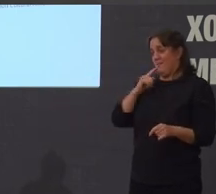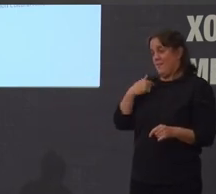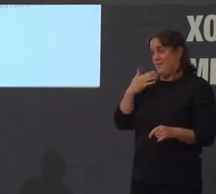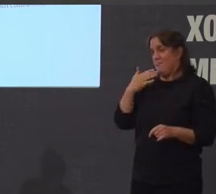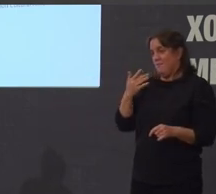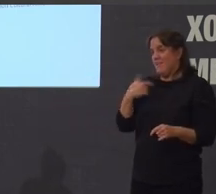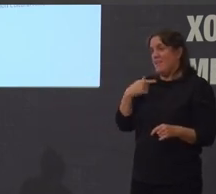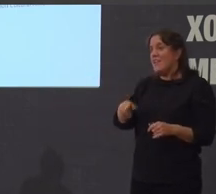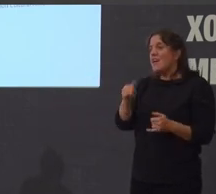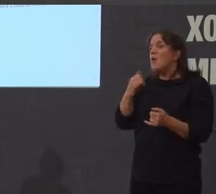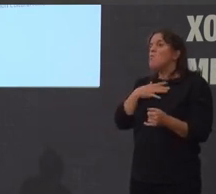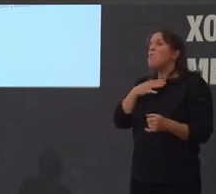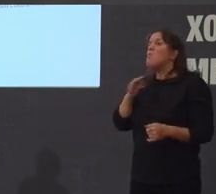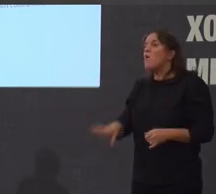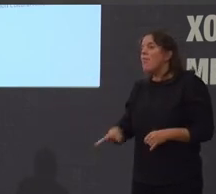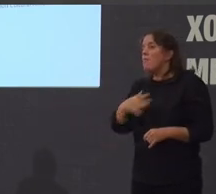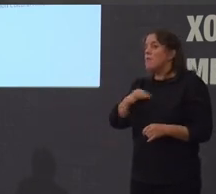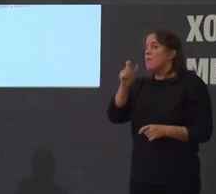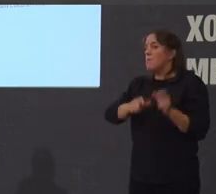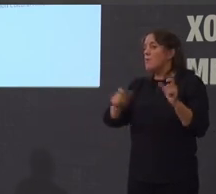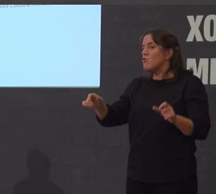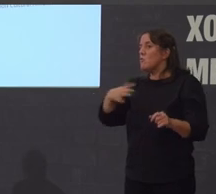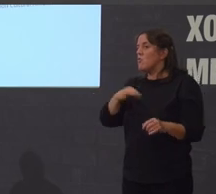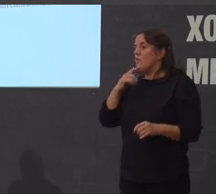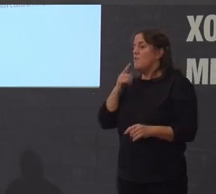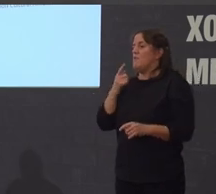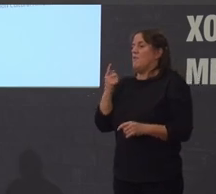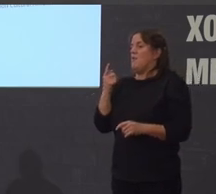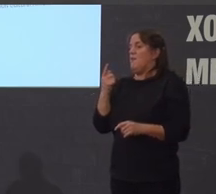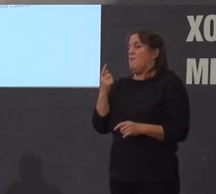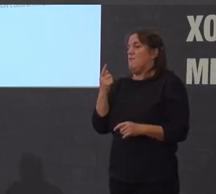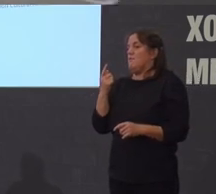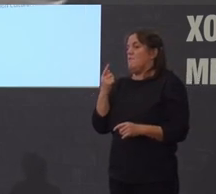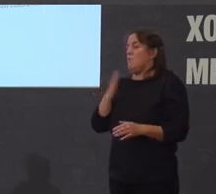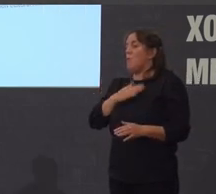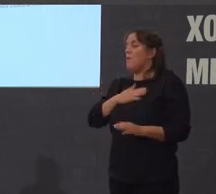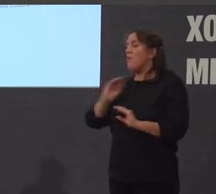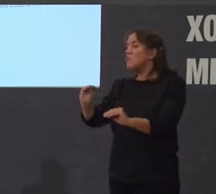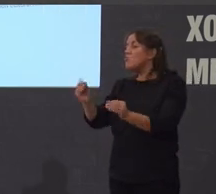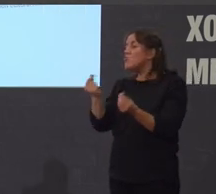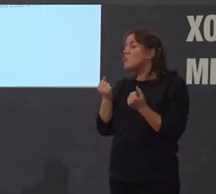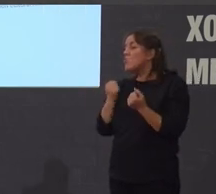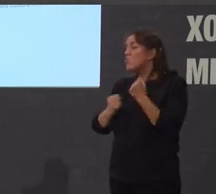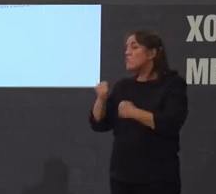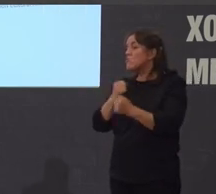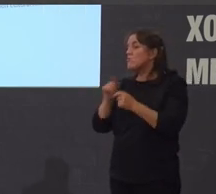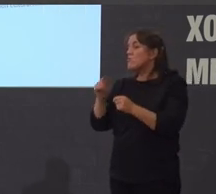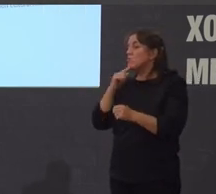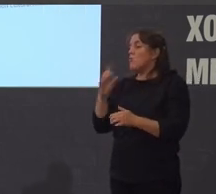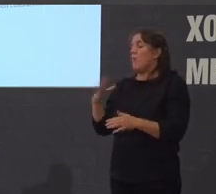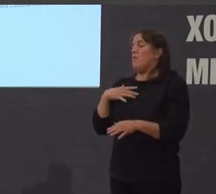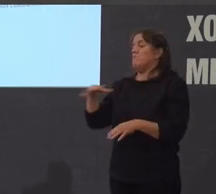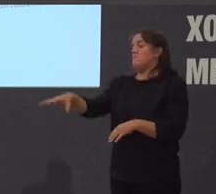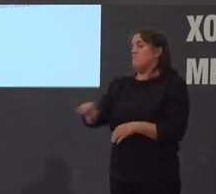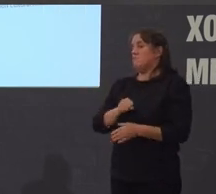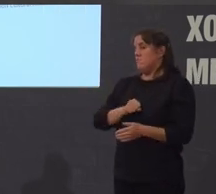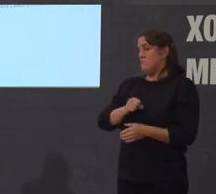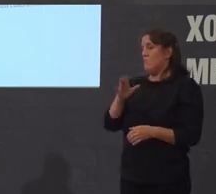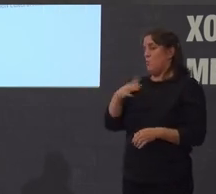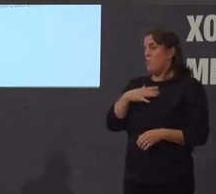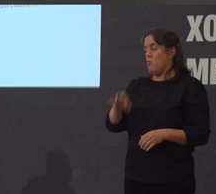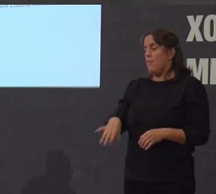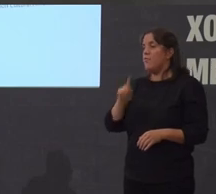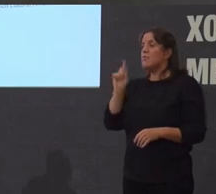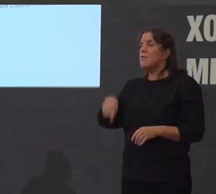son susceptibles de que os seus vents se sean incautados también englobaría